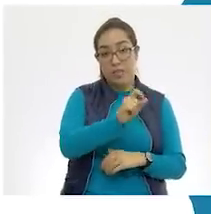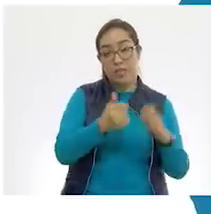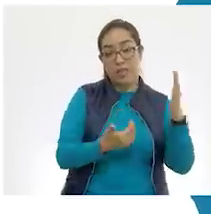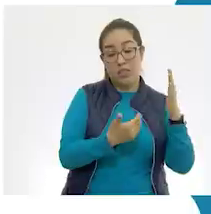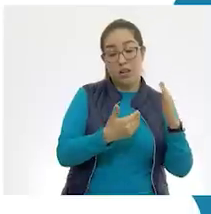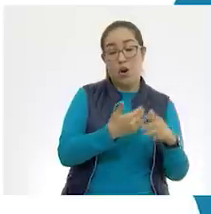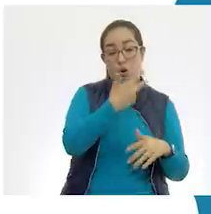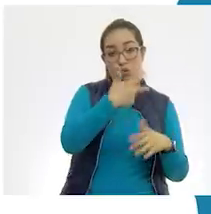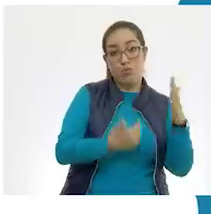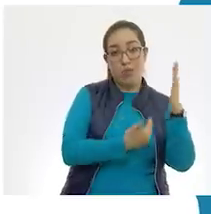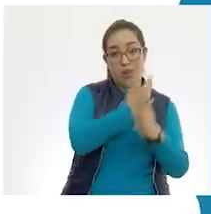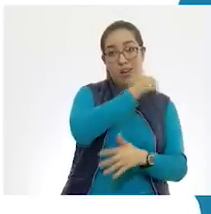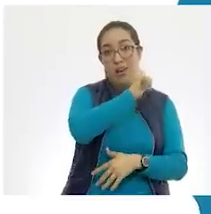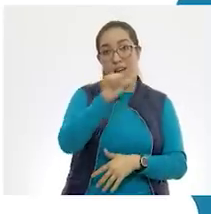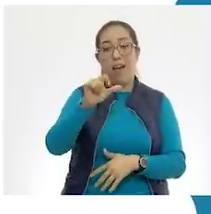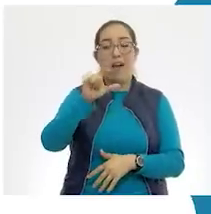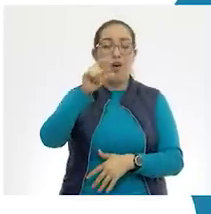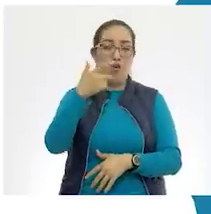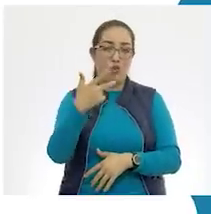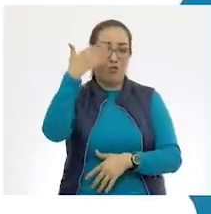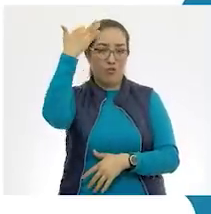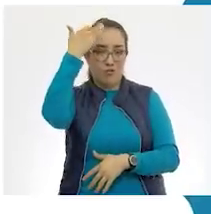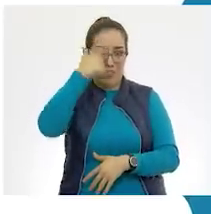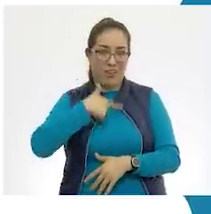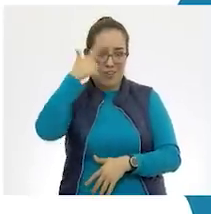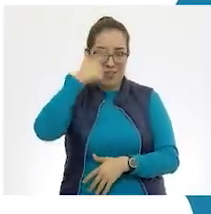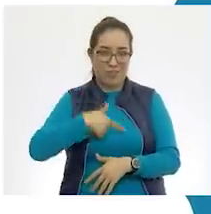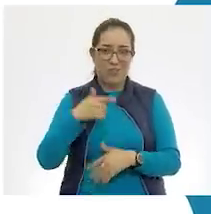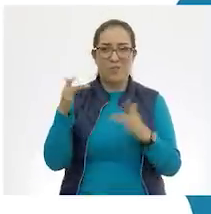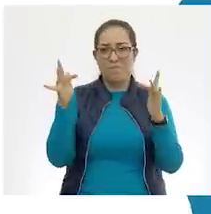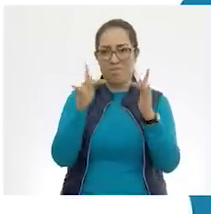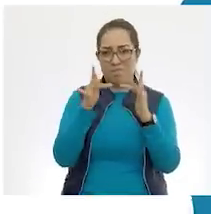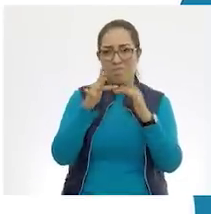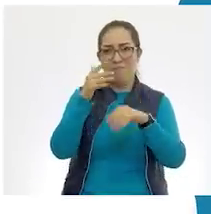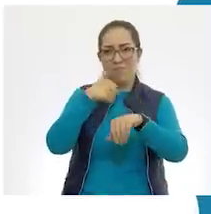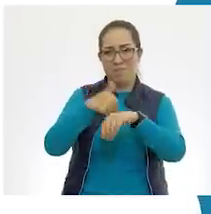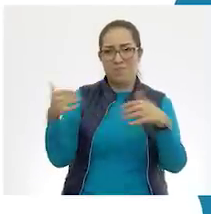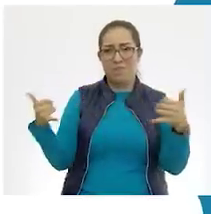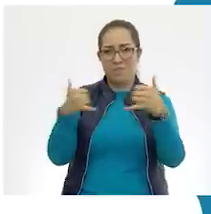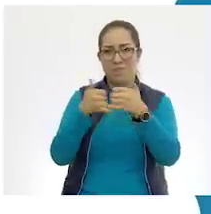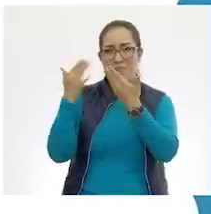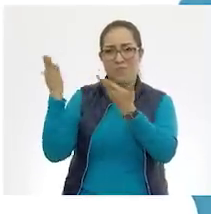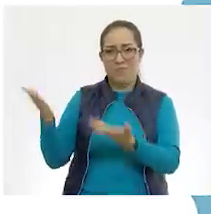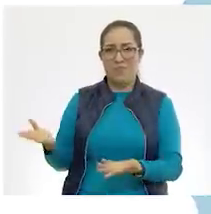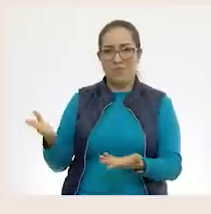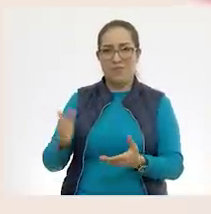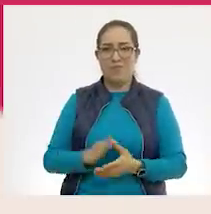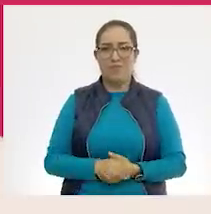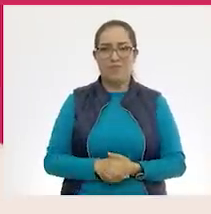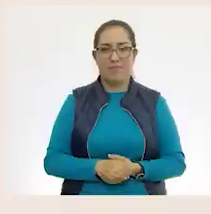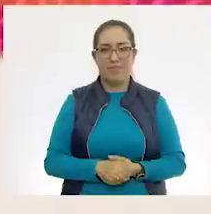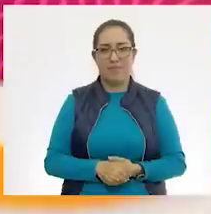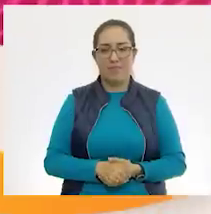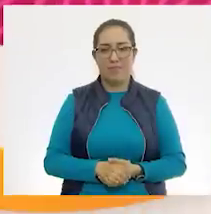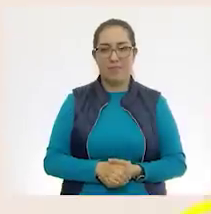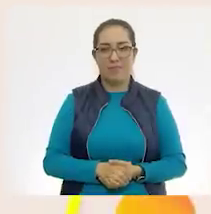teléfono 5541 72 04 13 con 100 líneas.